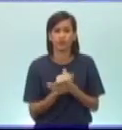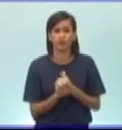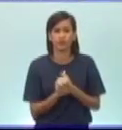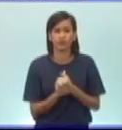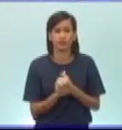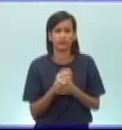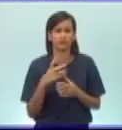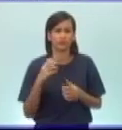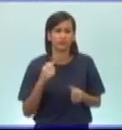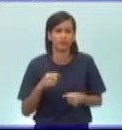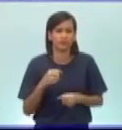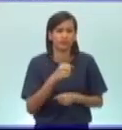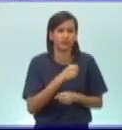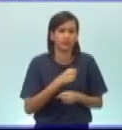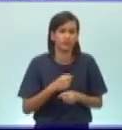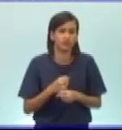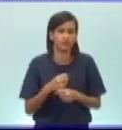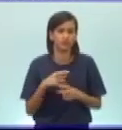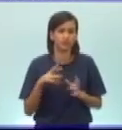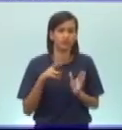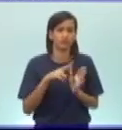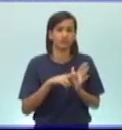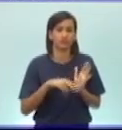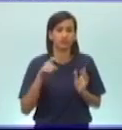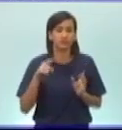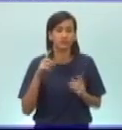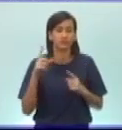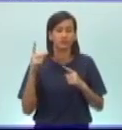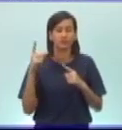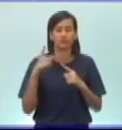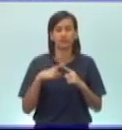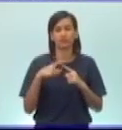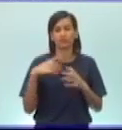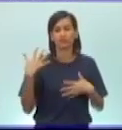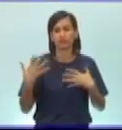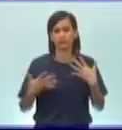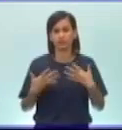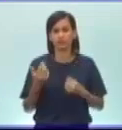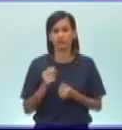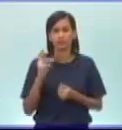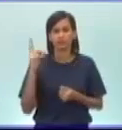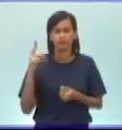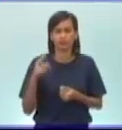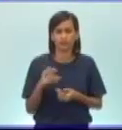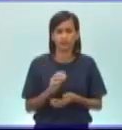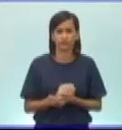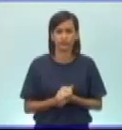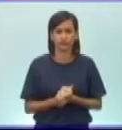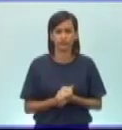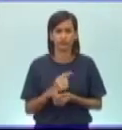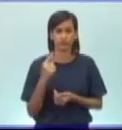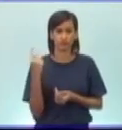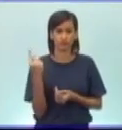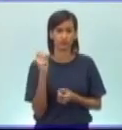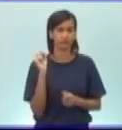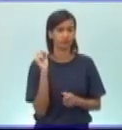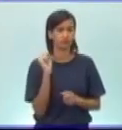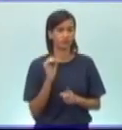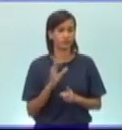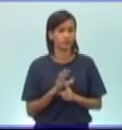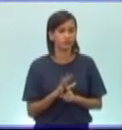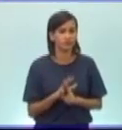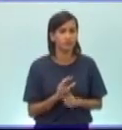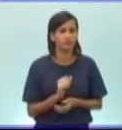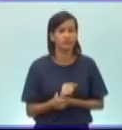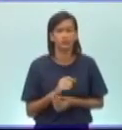en la resolución de este tipo de ejercicio. Para comenzar, vamos entonces a tener en cuenta